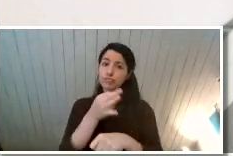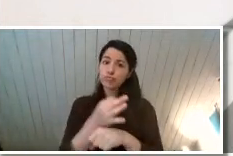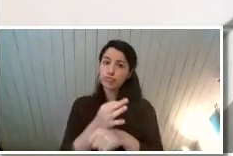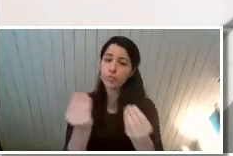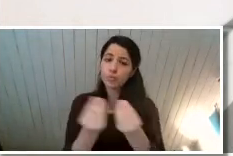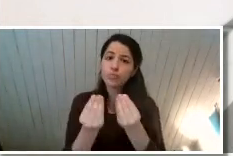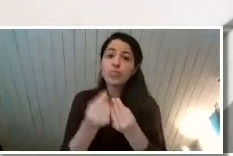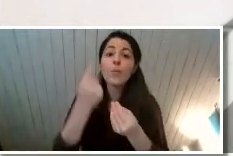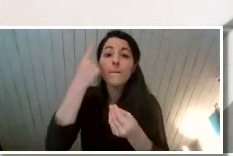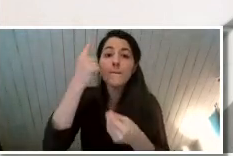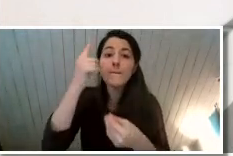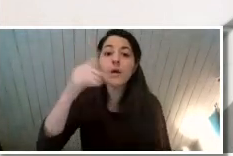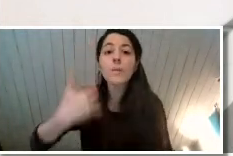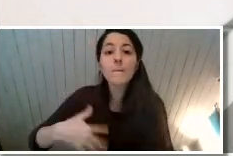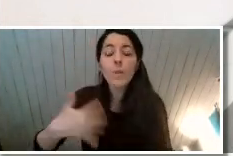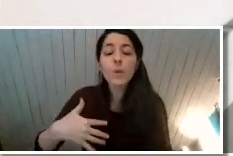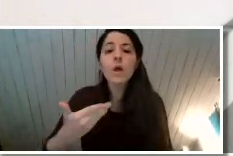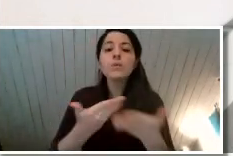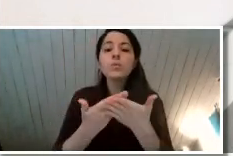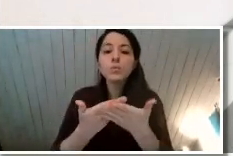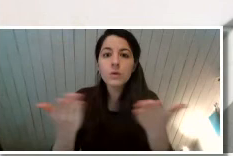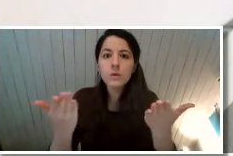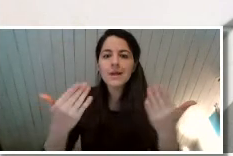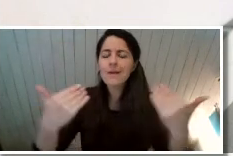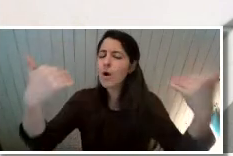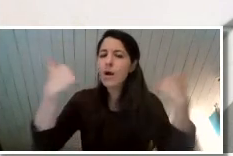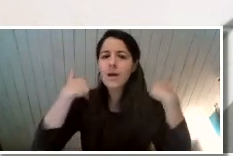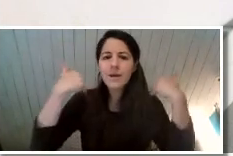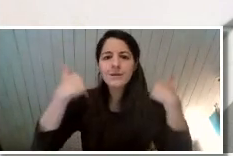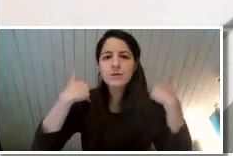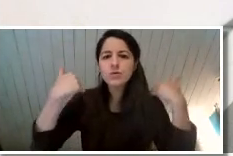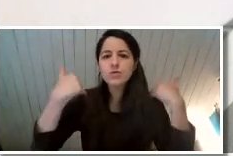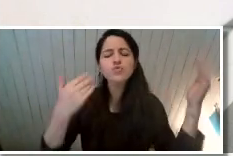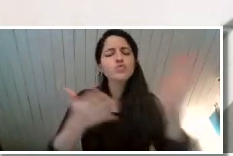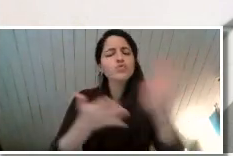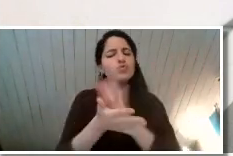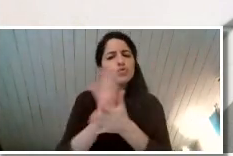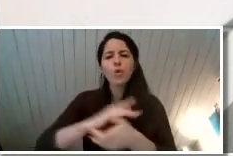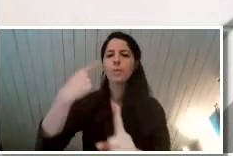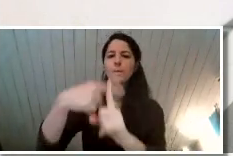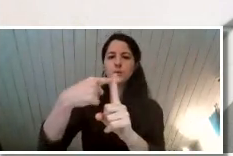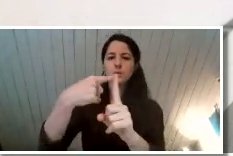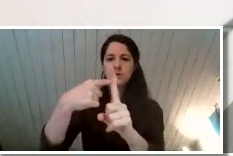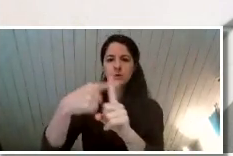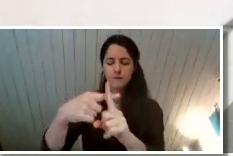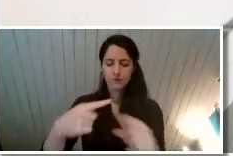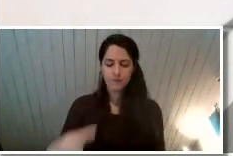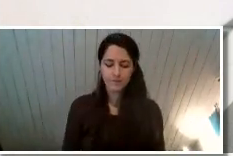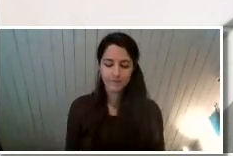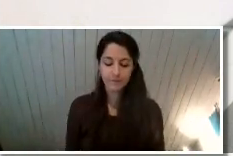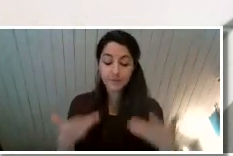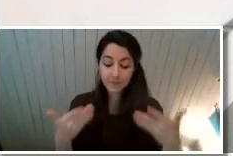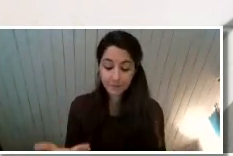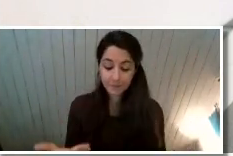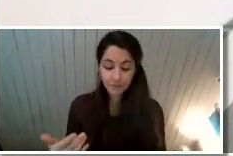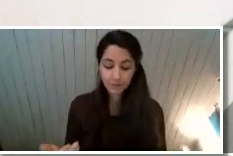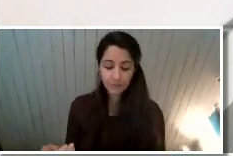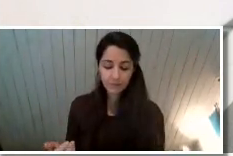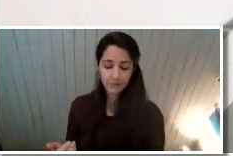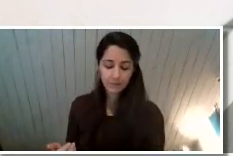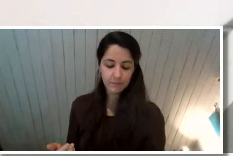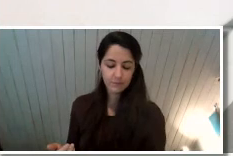que cualquier actividad física nos va a traer un beneficio positivo. Ahora, podemos estructurarnos, podemos